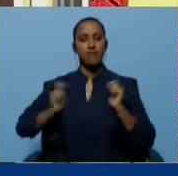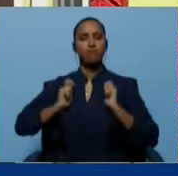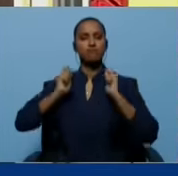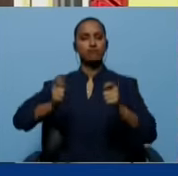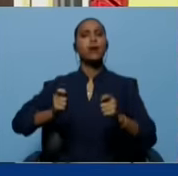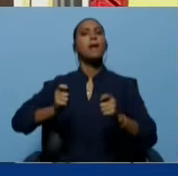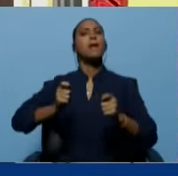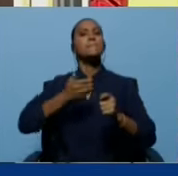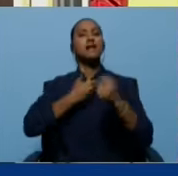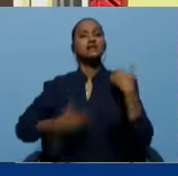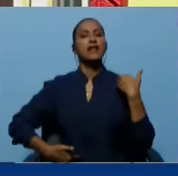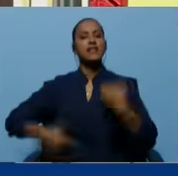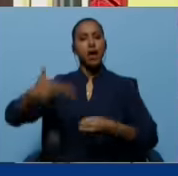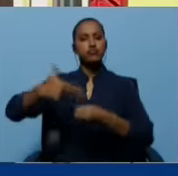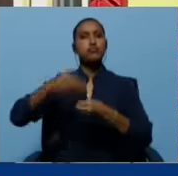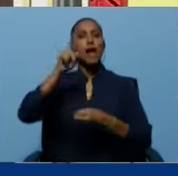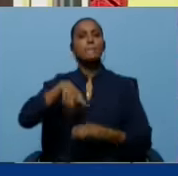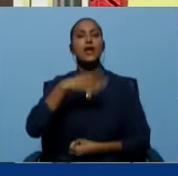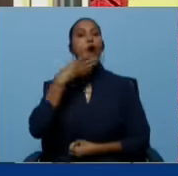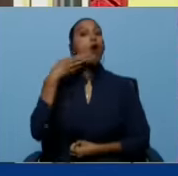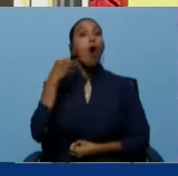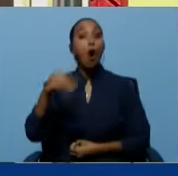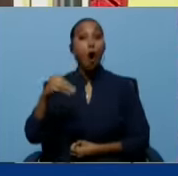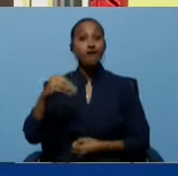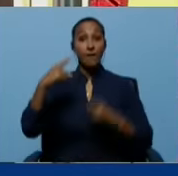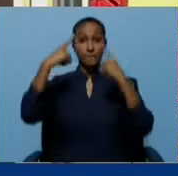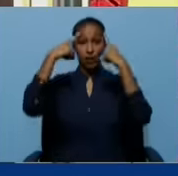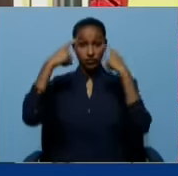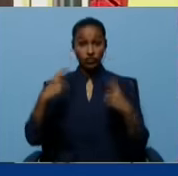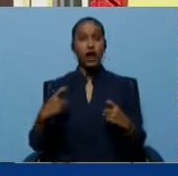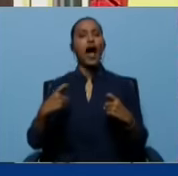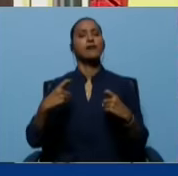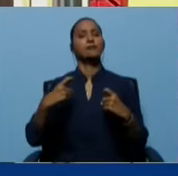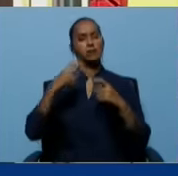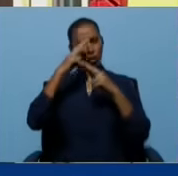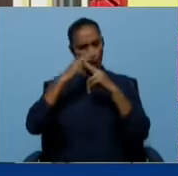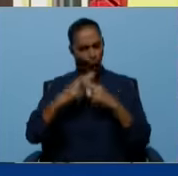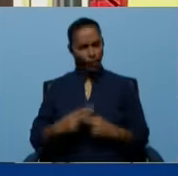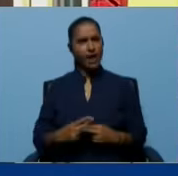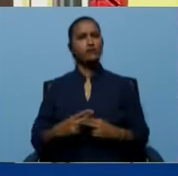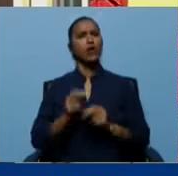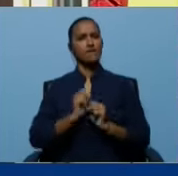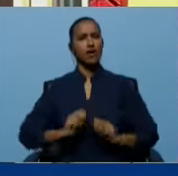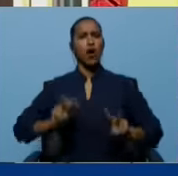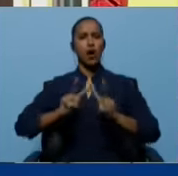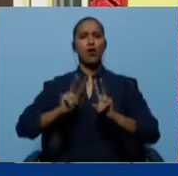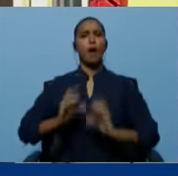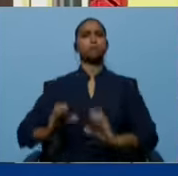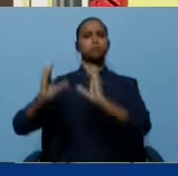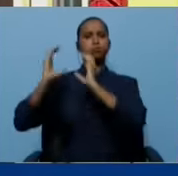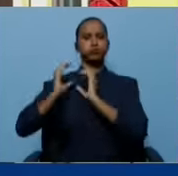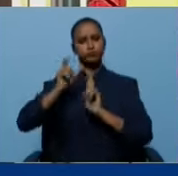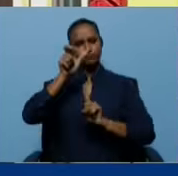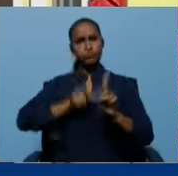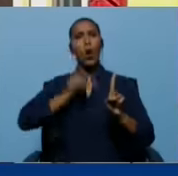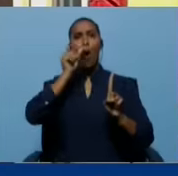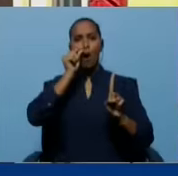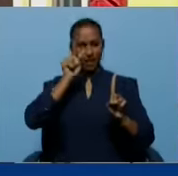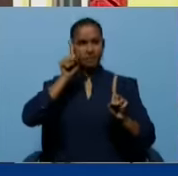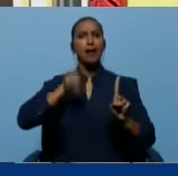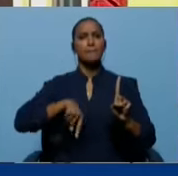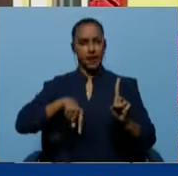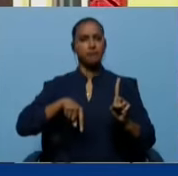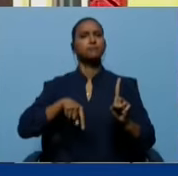Héctor Obregón, un joven profesional de gran honestidad, para que asuma la batuta. Y